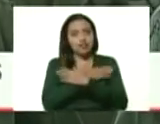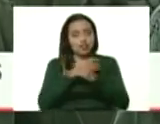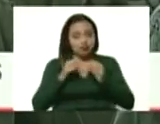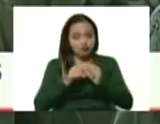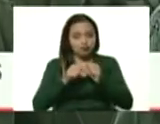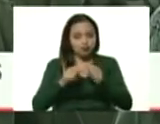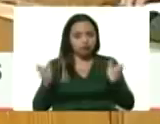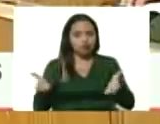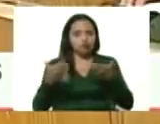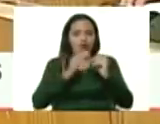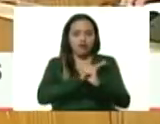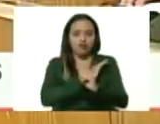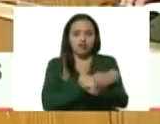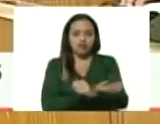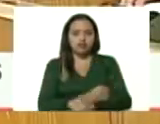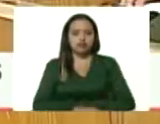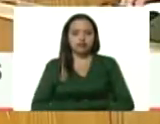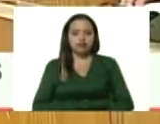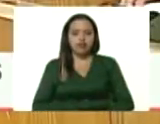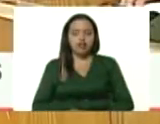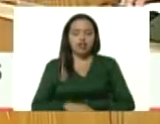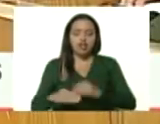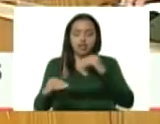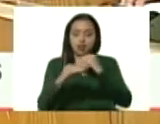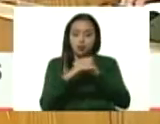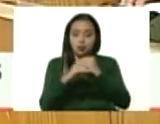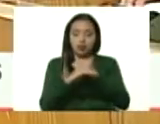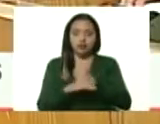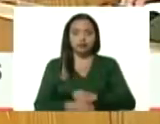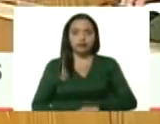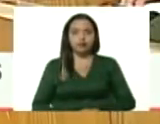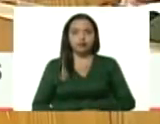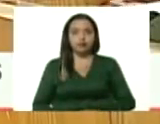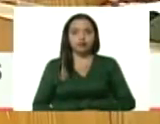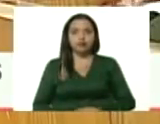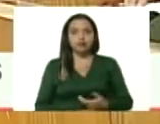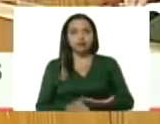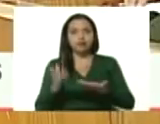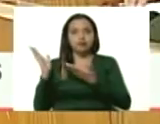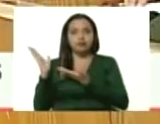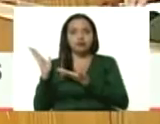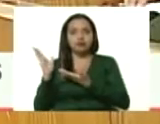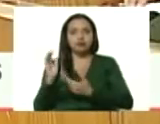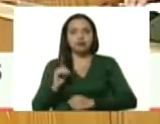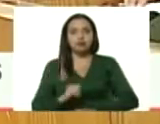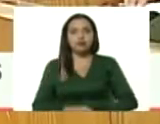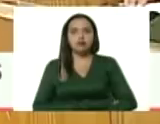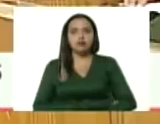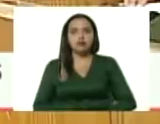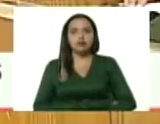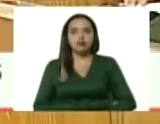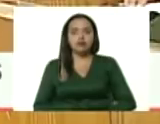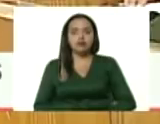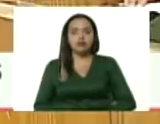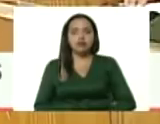mucha fuerza. Igualmente está el Mayor General Hernán José Gil Barrios, director conjunto de Orden